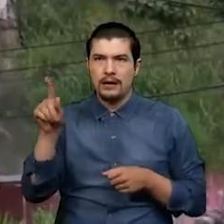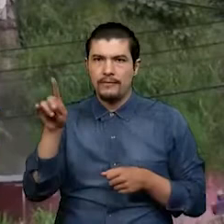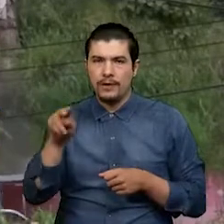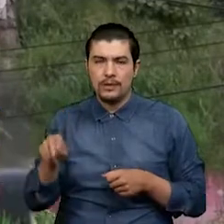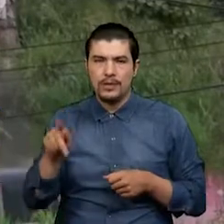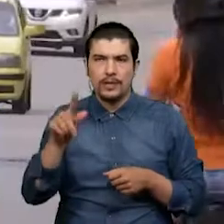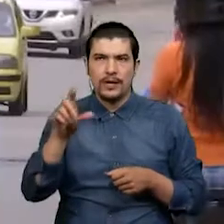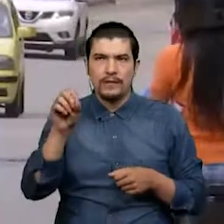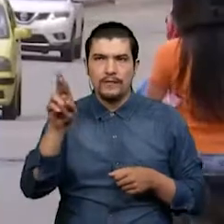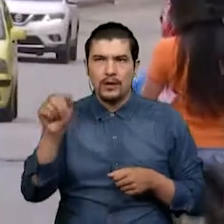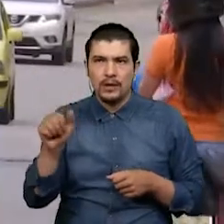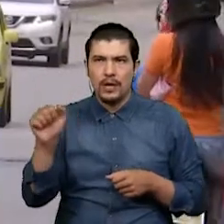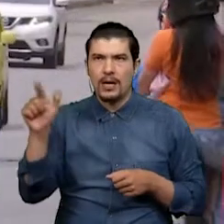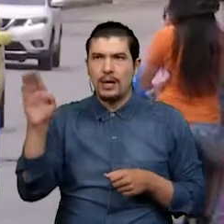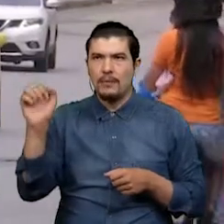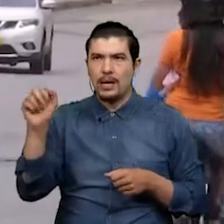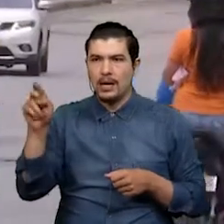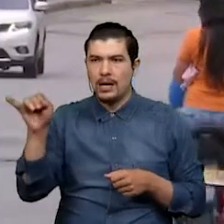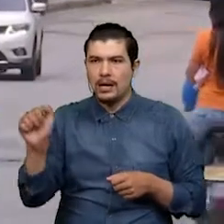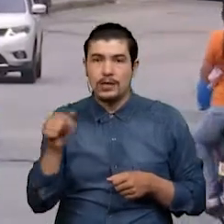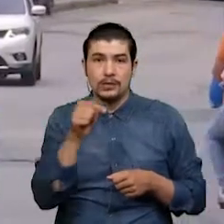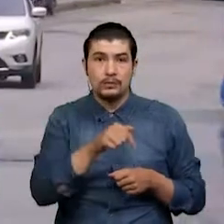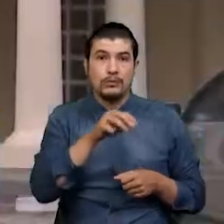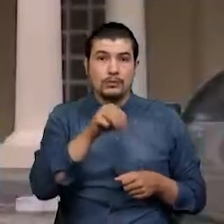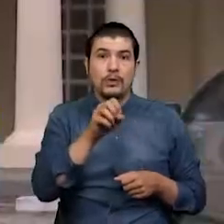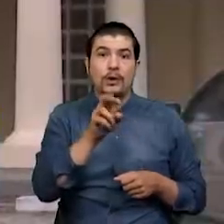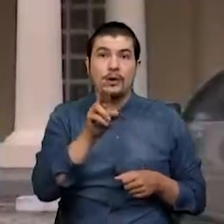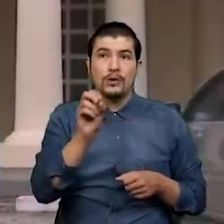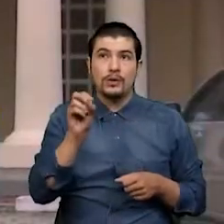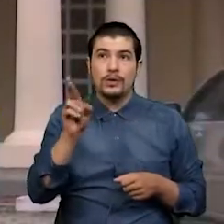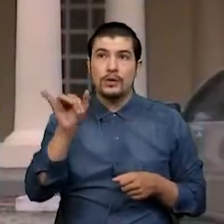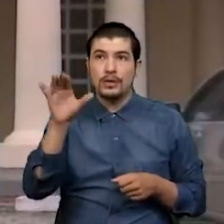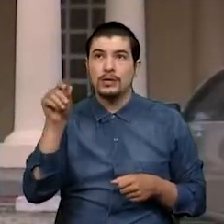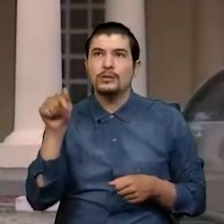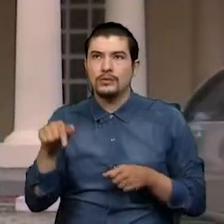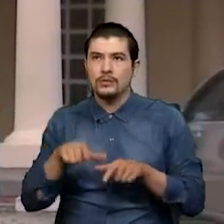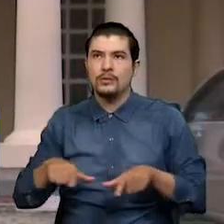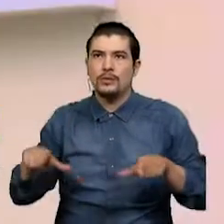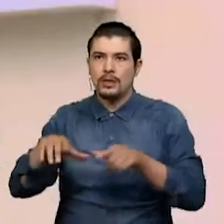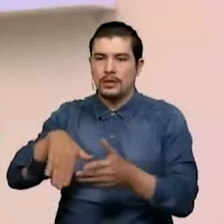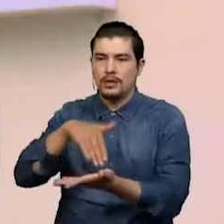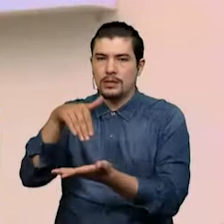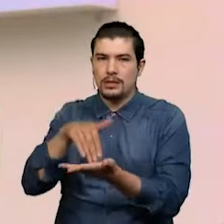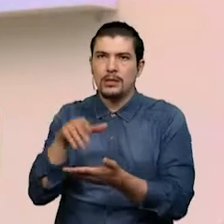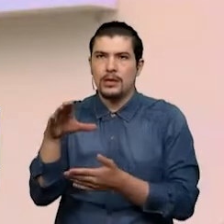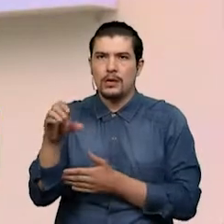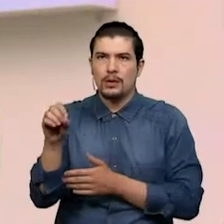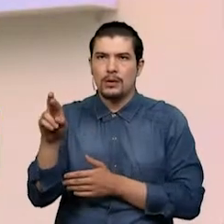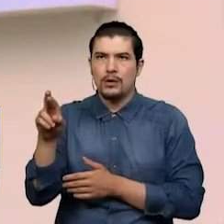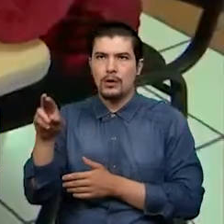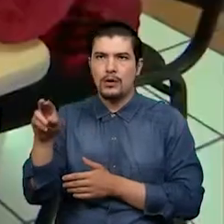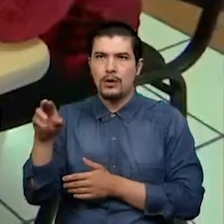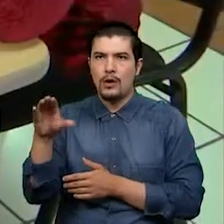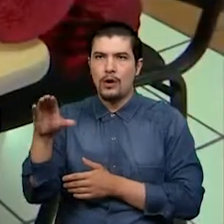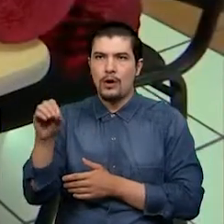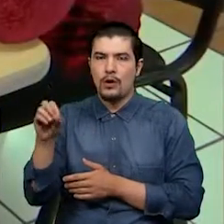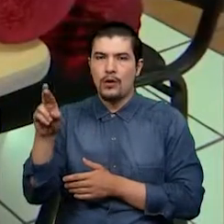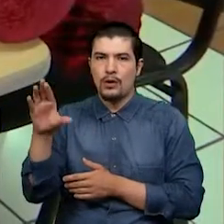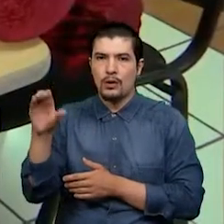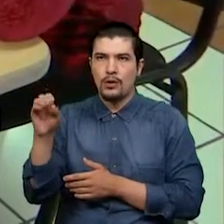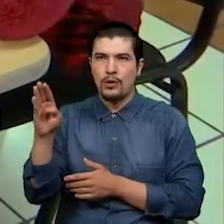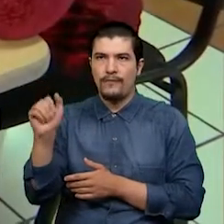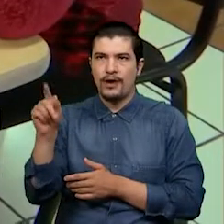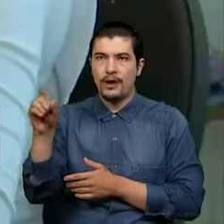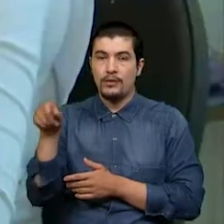albania y veredas el morro rico tienen ahora el puesto de salud el corcovado el cual contará con los servicios de consulta médica